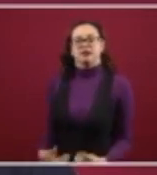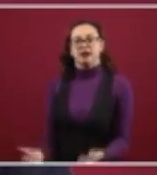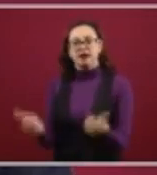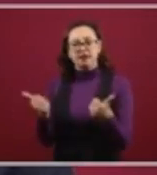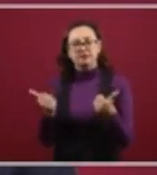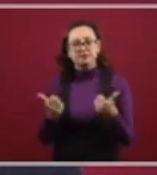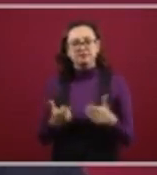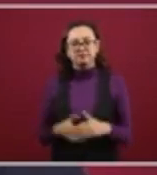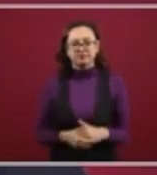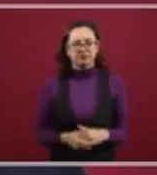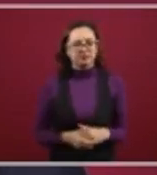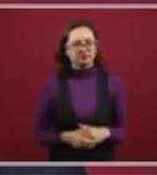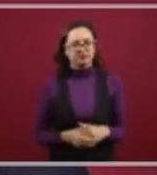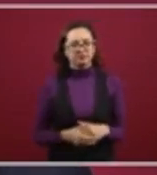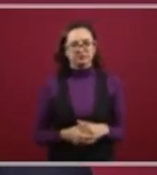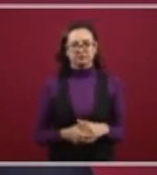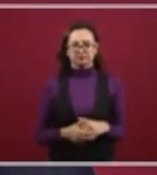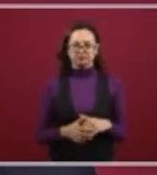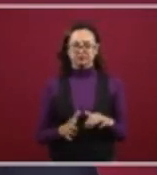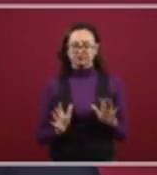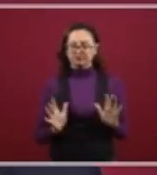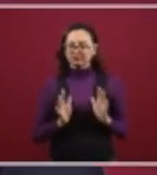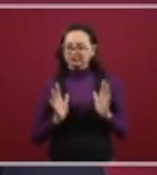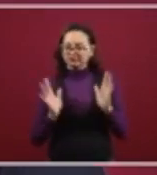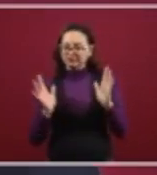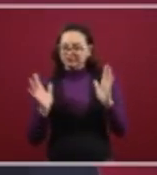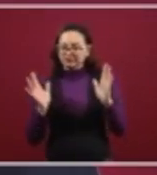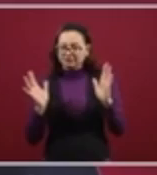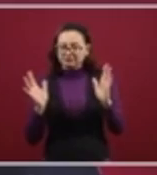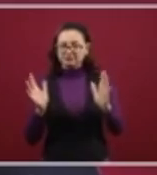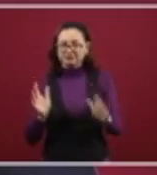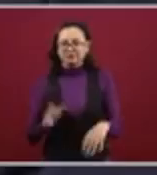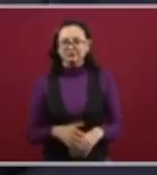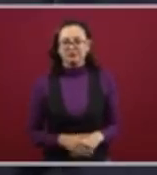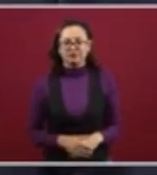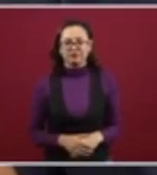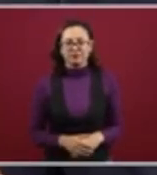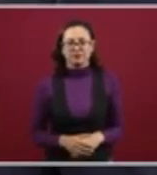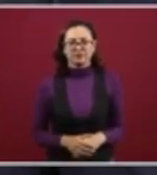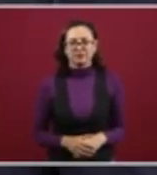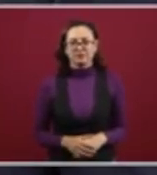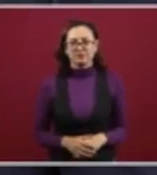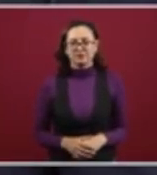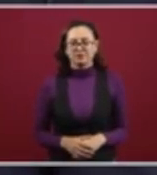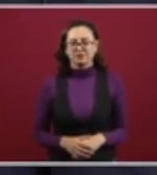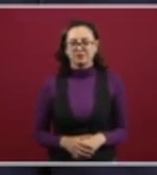O sea, se descompuso la situación